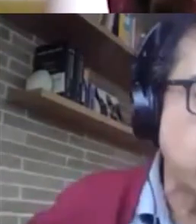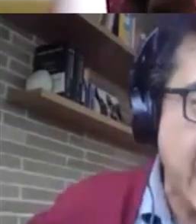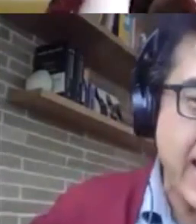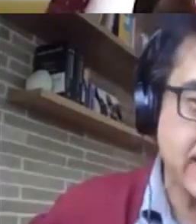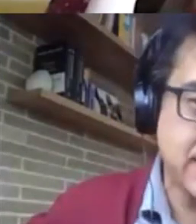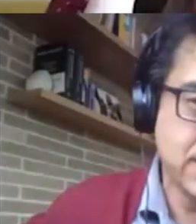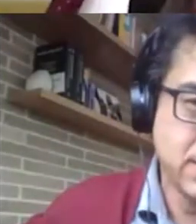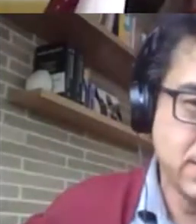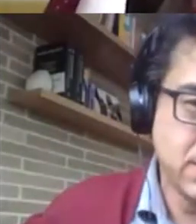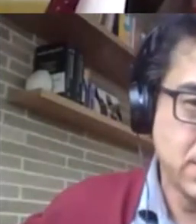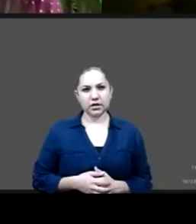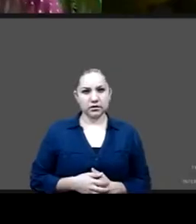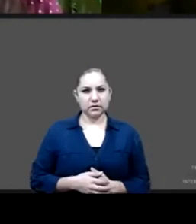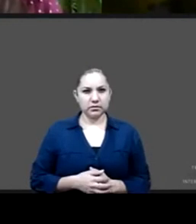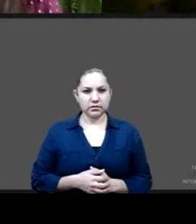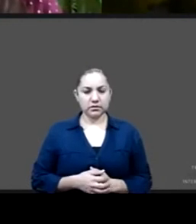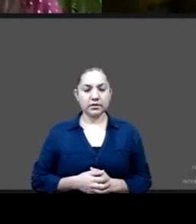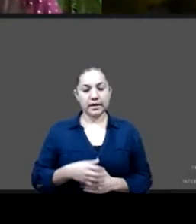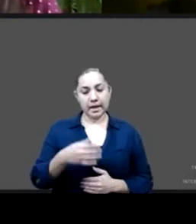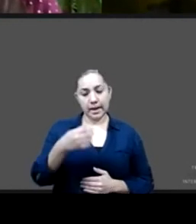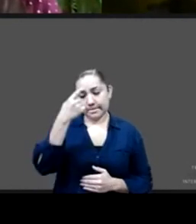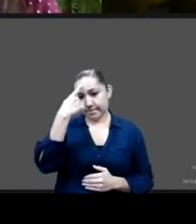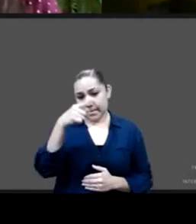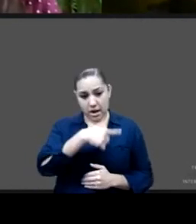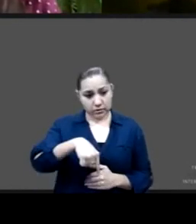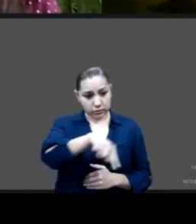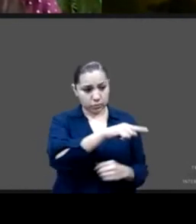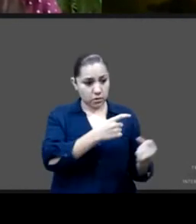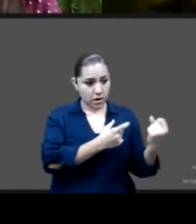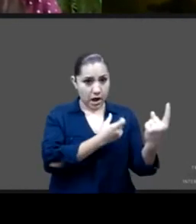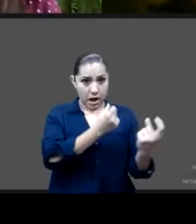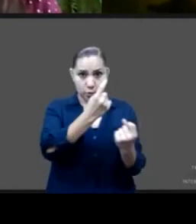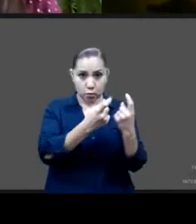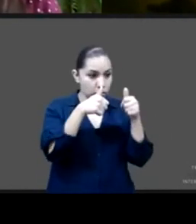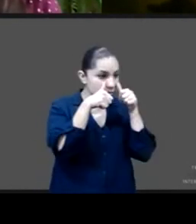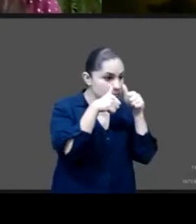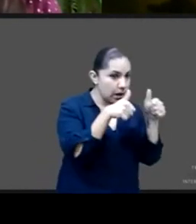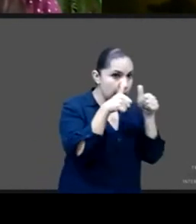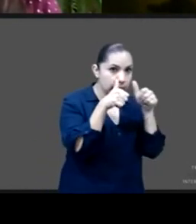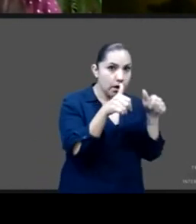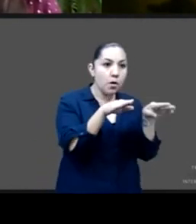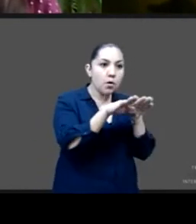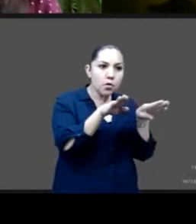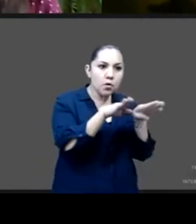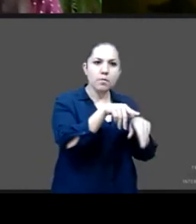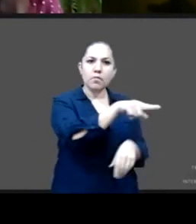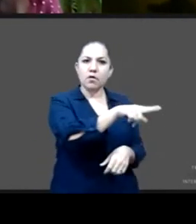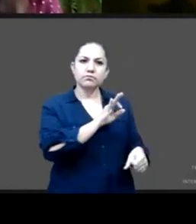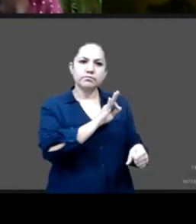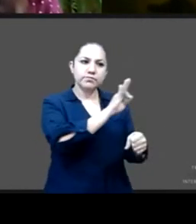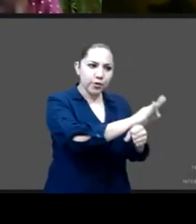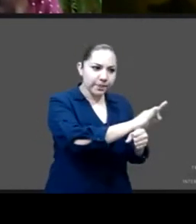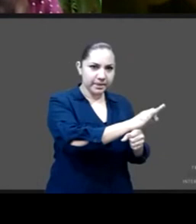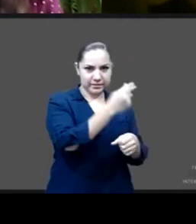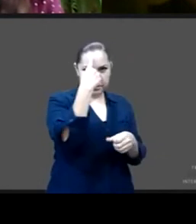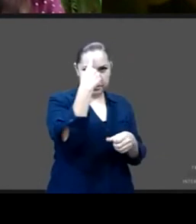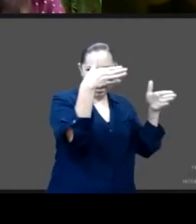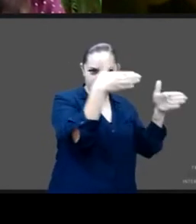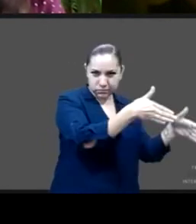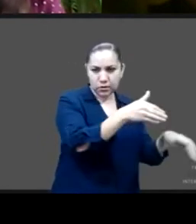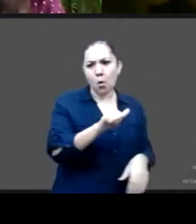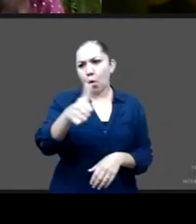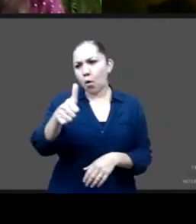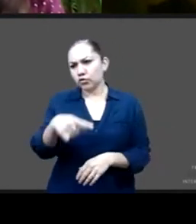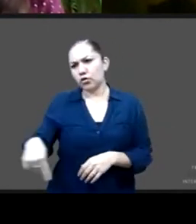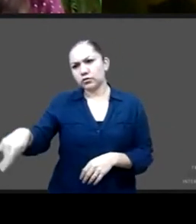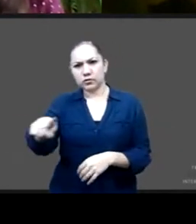cosas disociadas hay entidades que se ocupan del problema de la protección y la prevención y entidades que se ocupan del problema de la educación y esas cada una